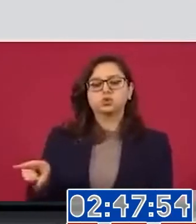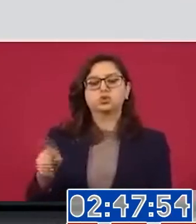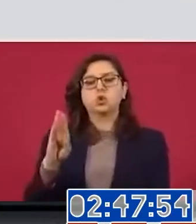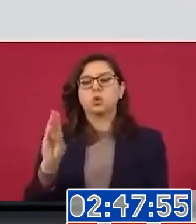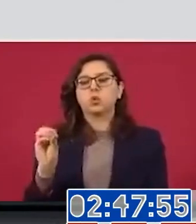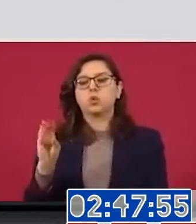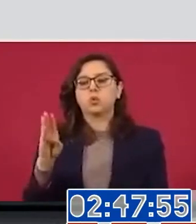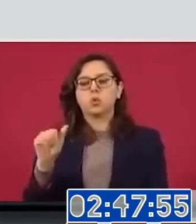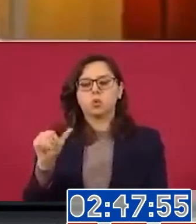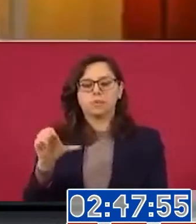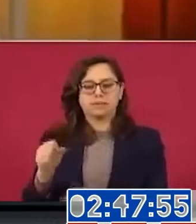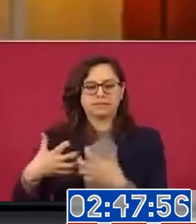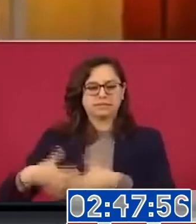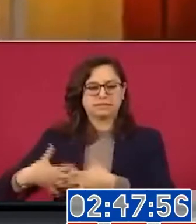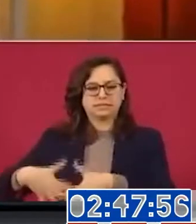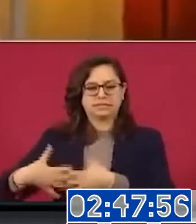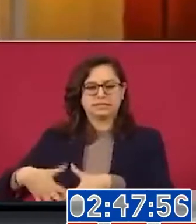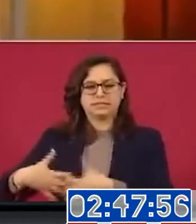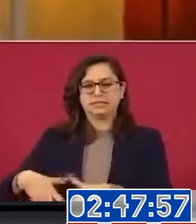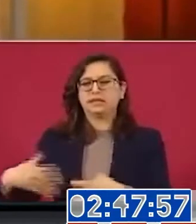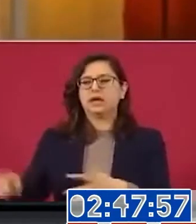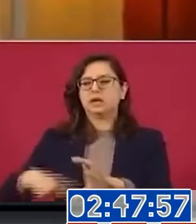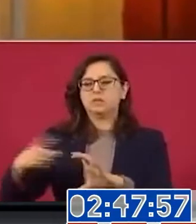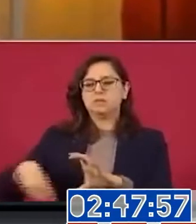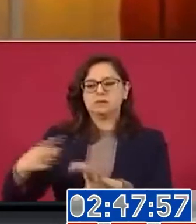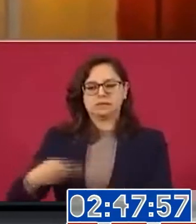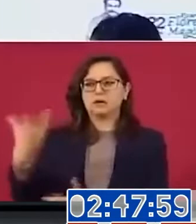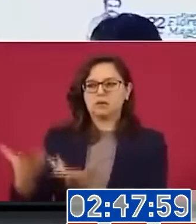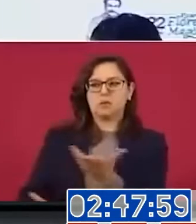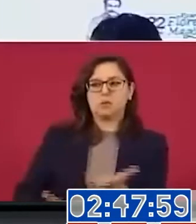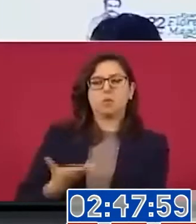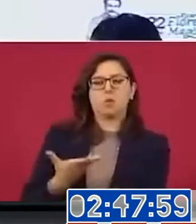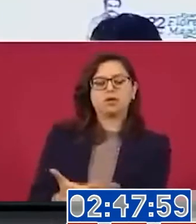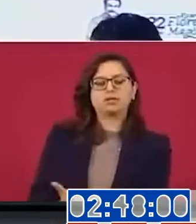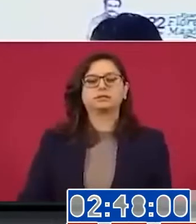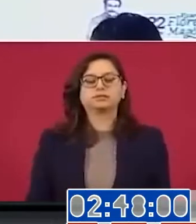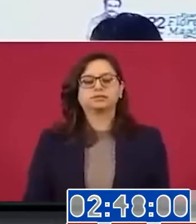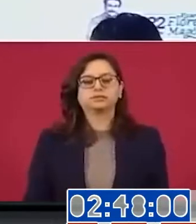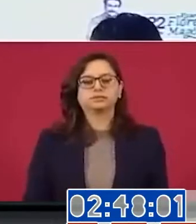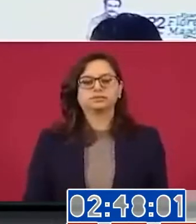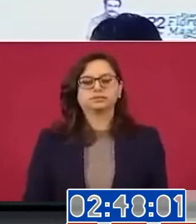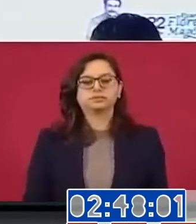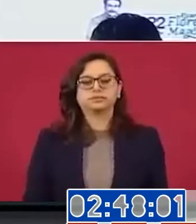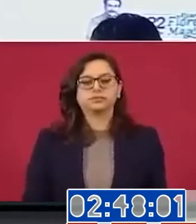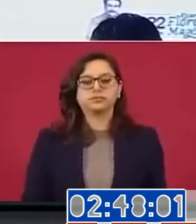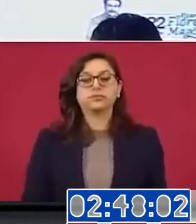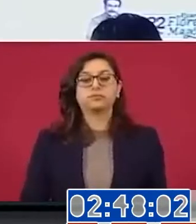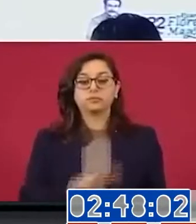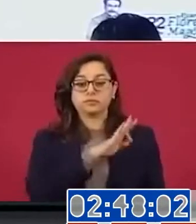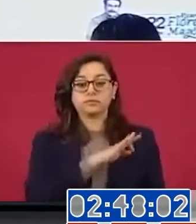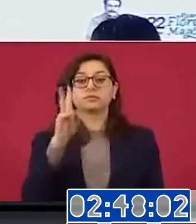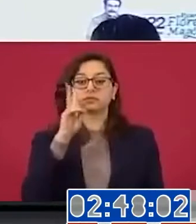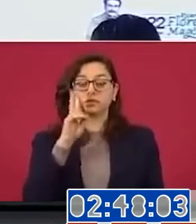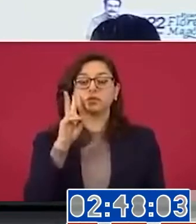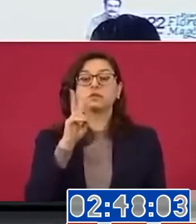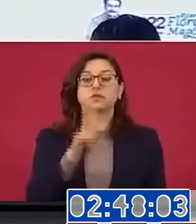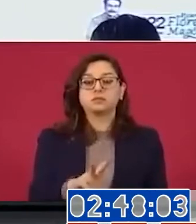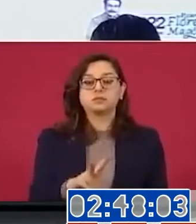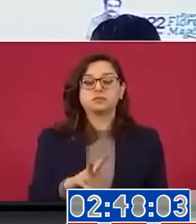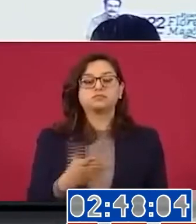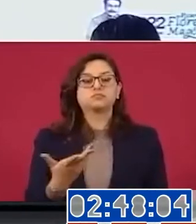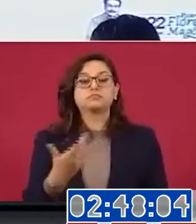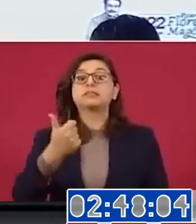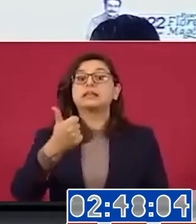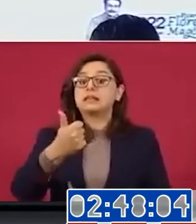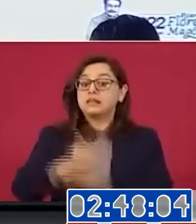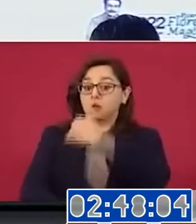que le estoy platicando, ¿qué efectos podría tener? En México ninguno, en México ninguno. Porque para lo que ya dijo el presidente, que no van a encontrar